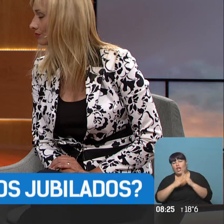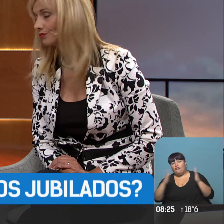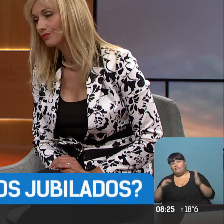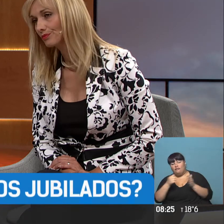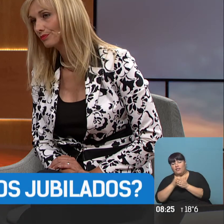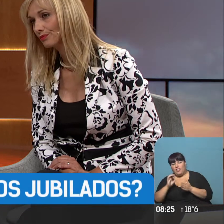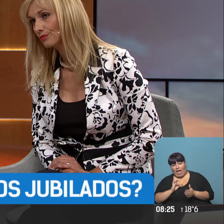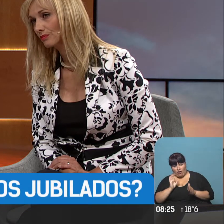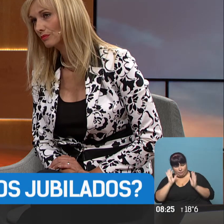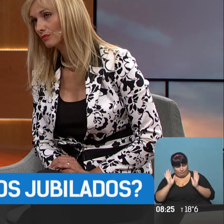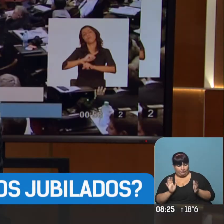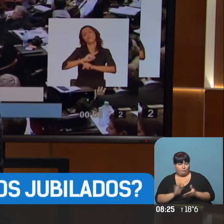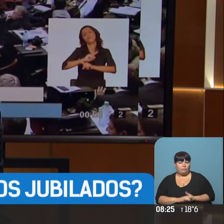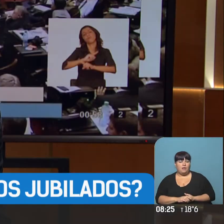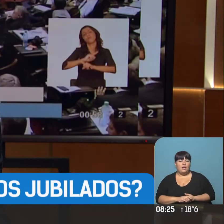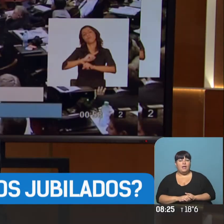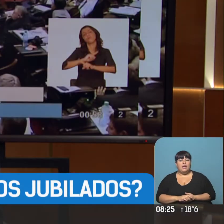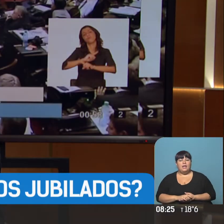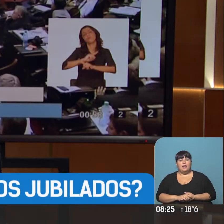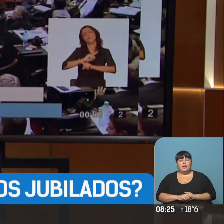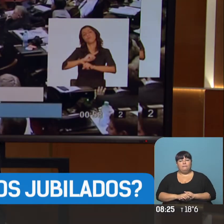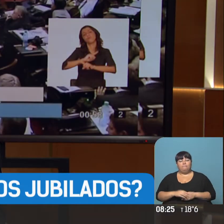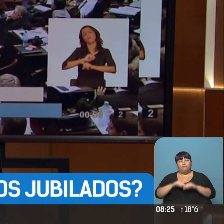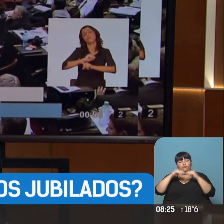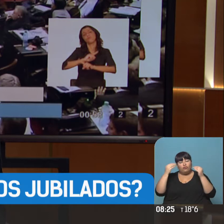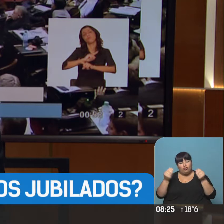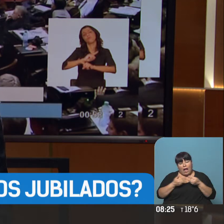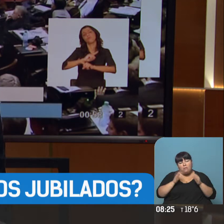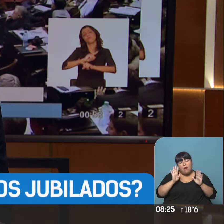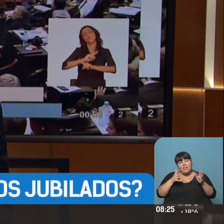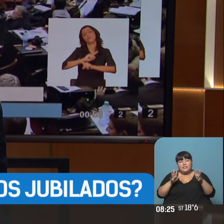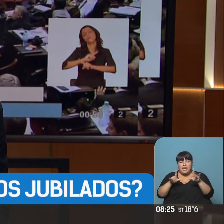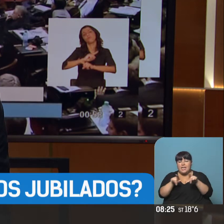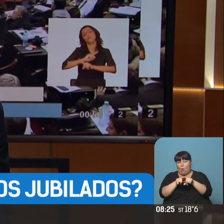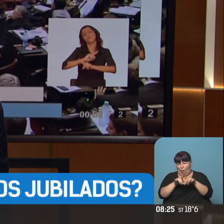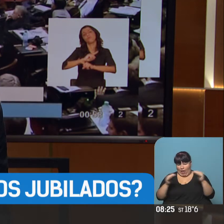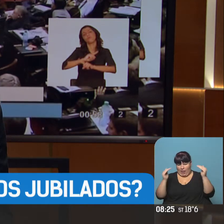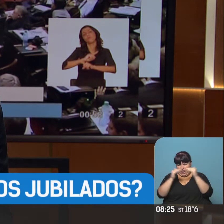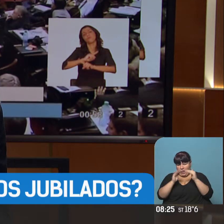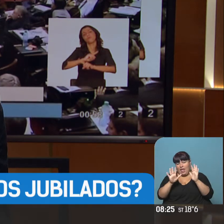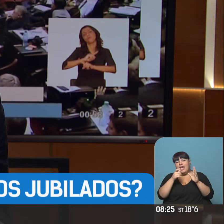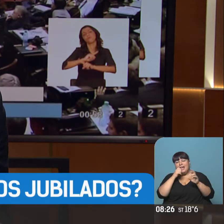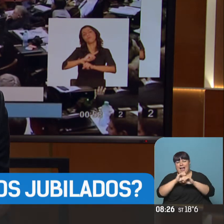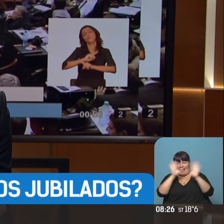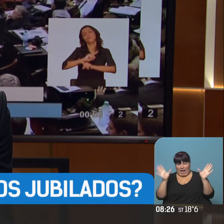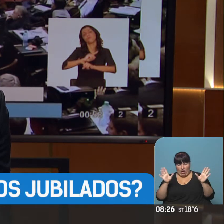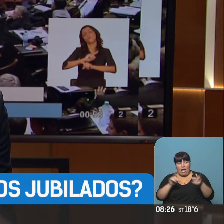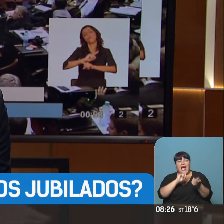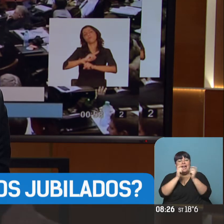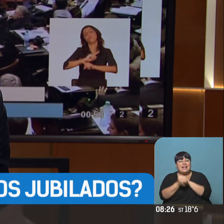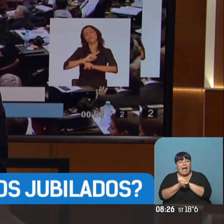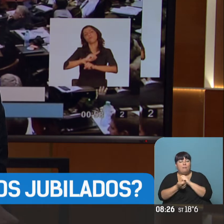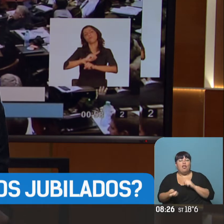año? A ver, el acumulado probablemente dé más o menos lo mismo. Para decirlo claro a la gente, el cambio a base